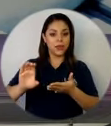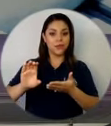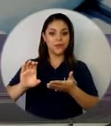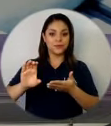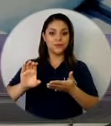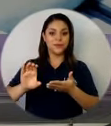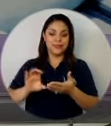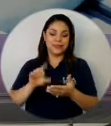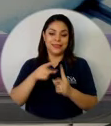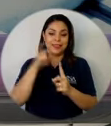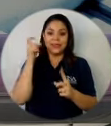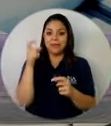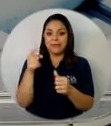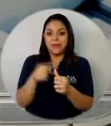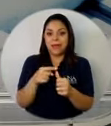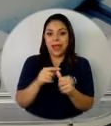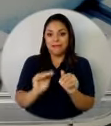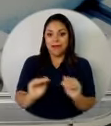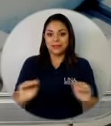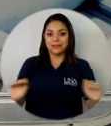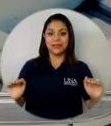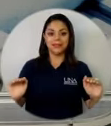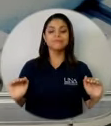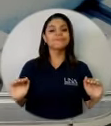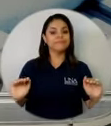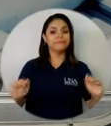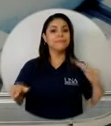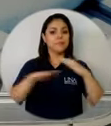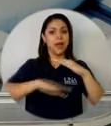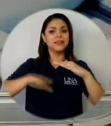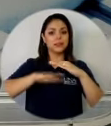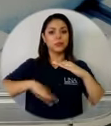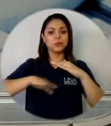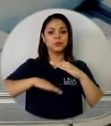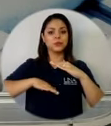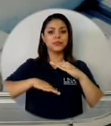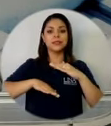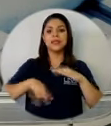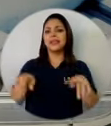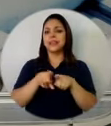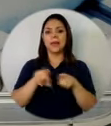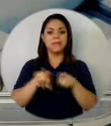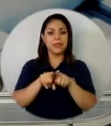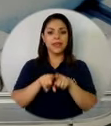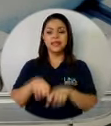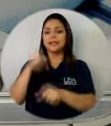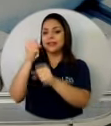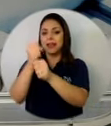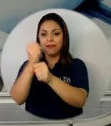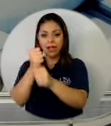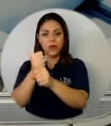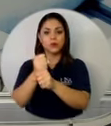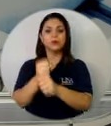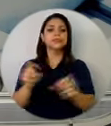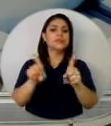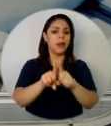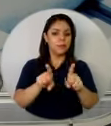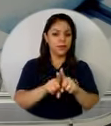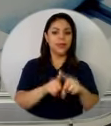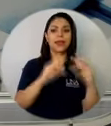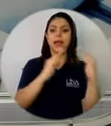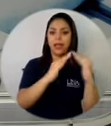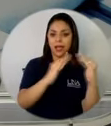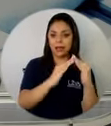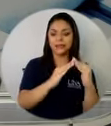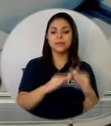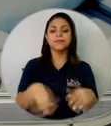que son, desde la primera lugares infancia, de interacción, exacto, sí, básicos, hasta en las otras esferas, en el trabajo también, en